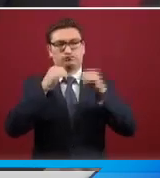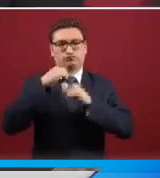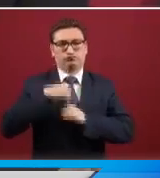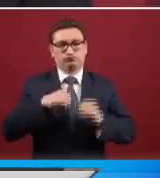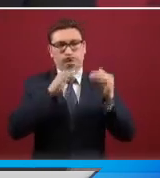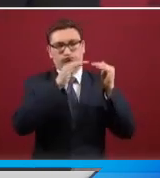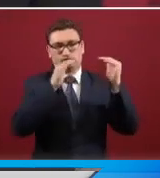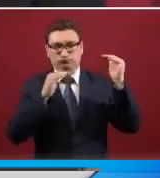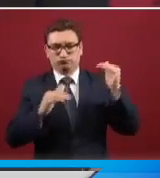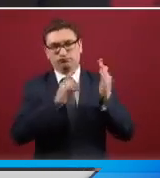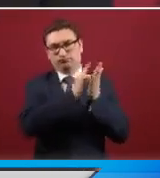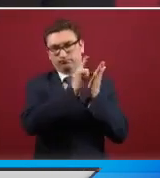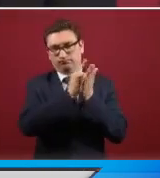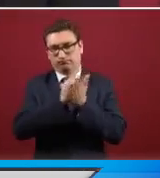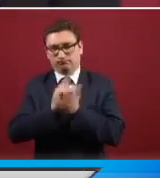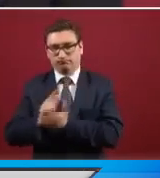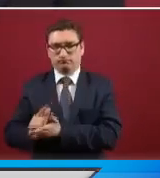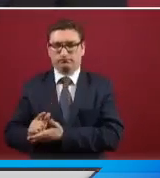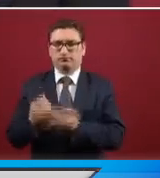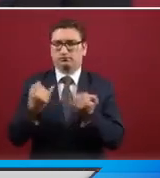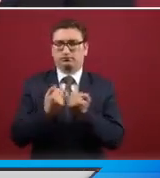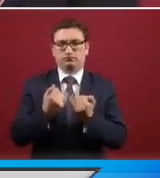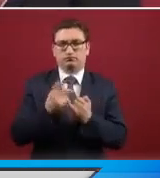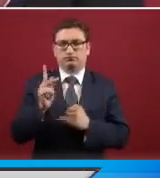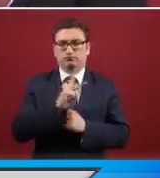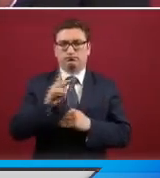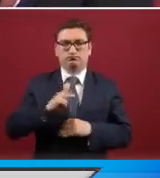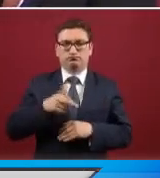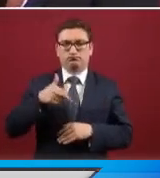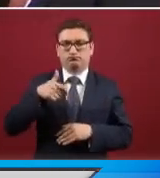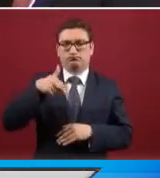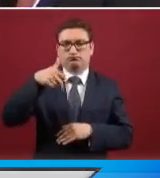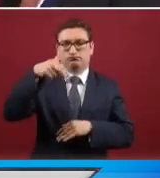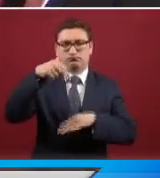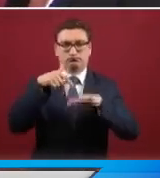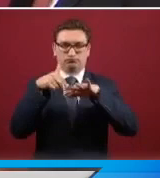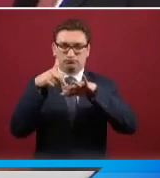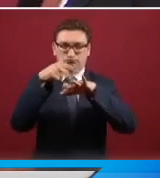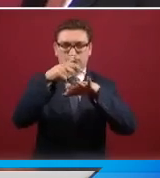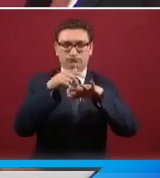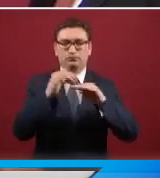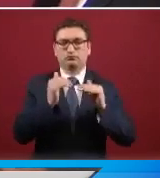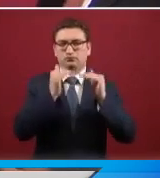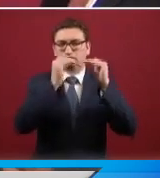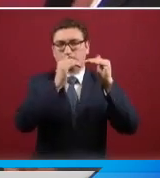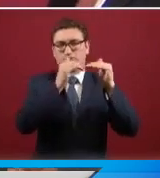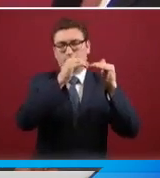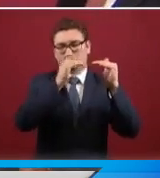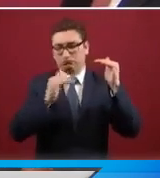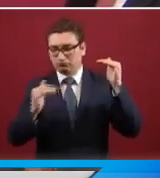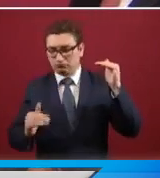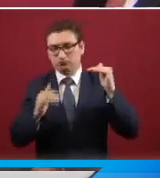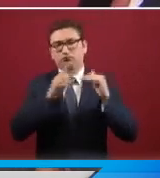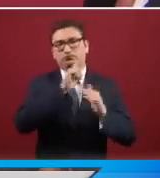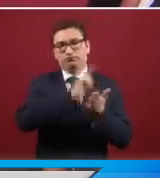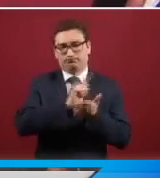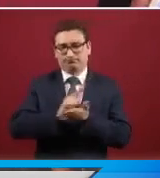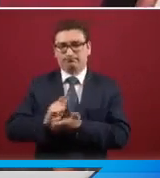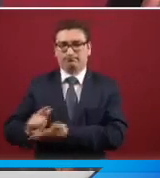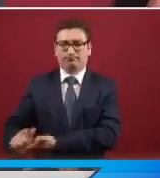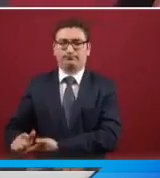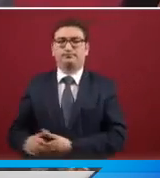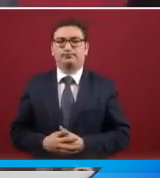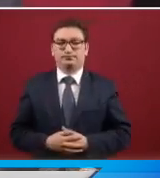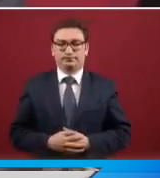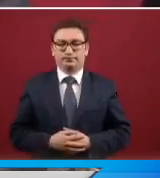como se limpian las escaleras. Se trabaja en limpiar a México de la corrupción y hace mención a un ensayo de Jesús